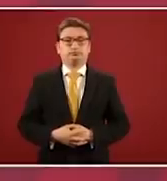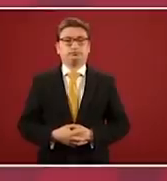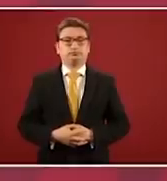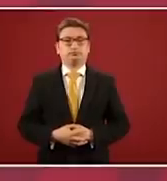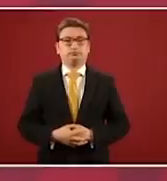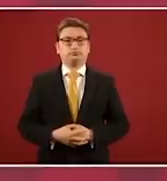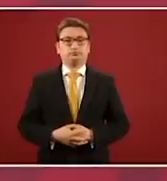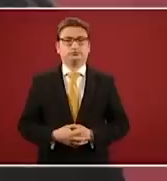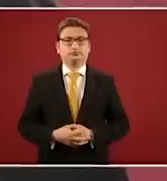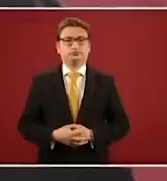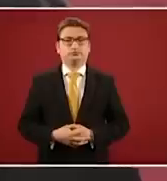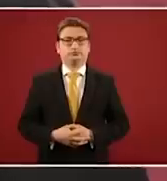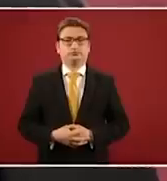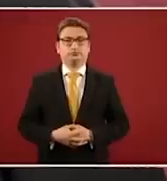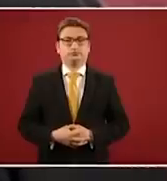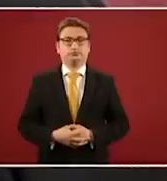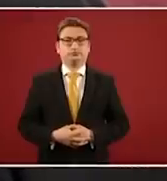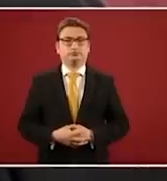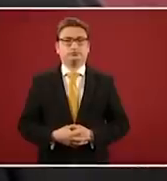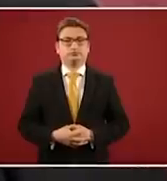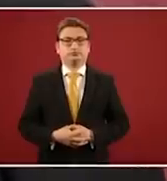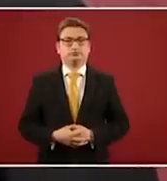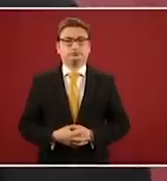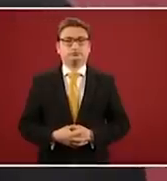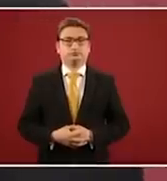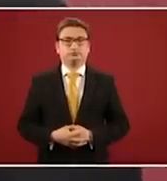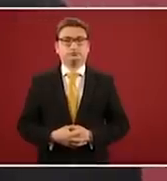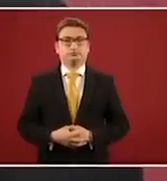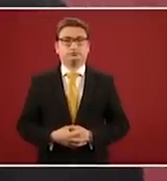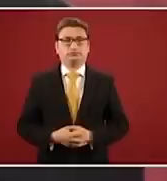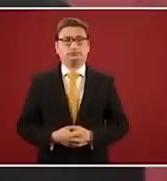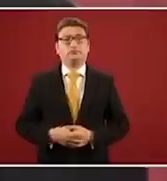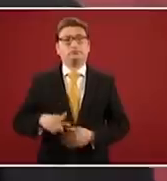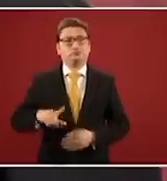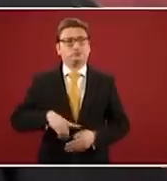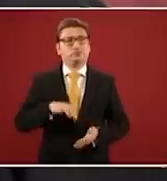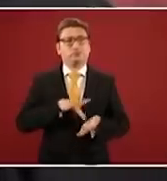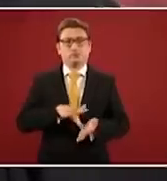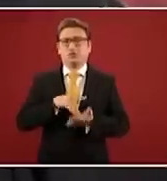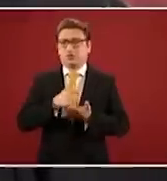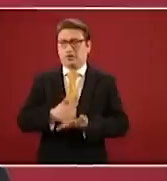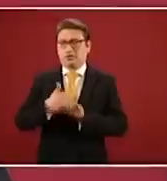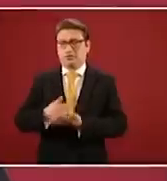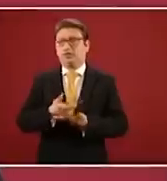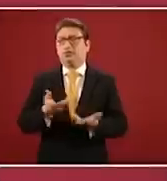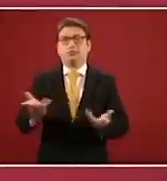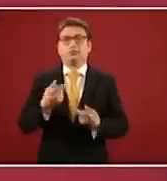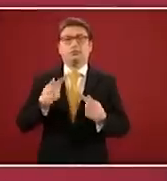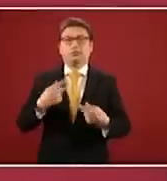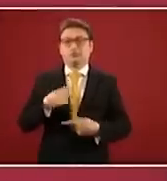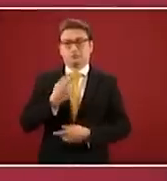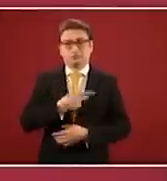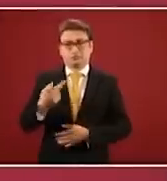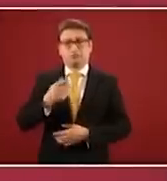no va a dejar de llegar la ayuda, el apoyo a la gente más pobre.